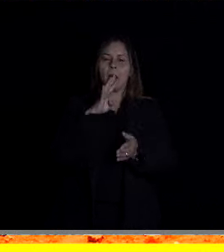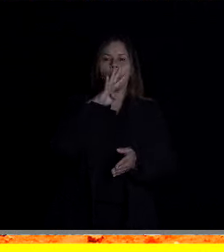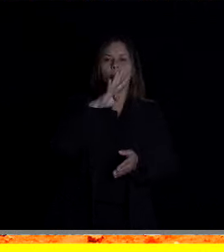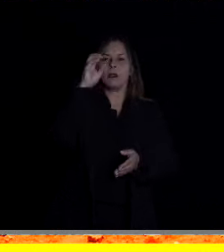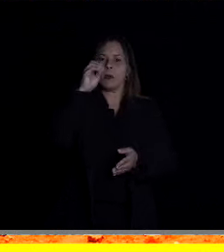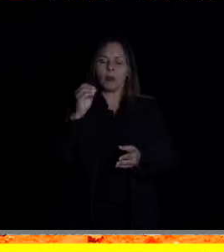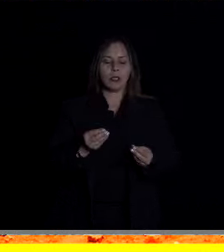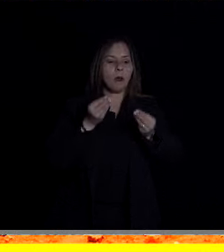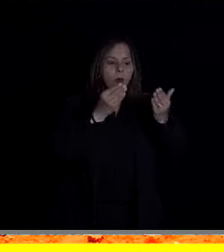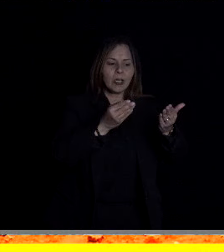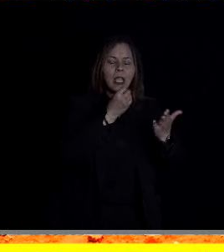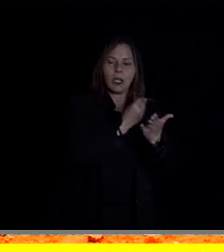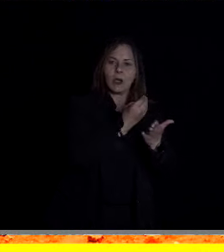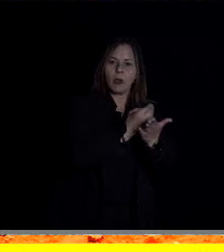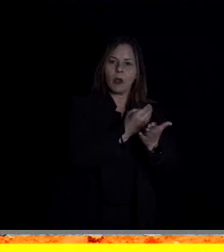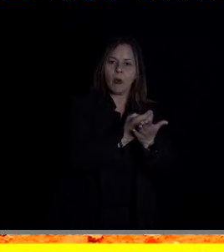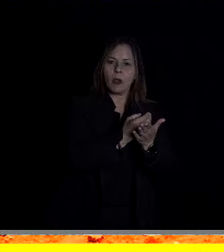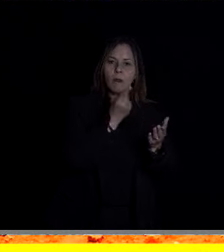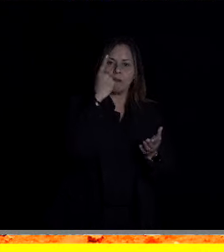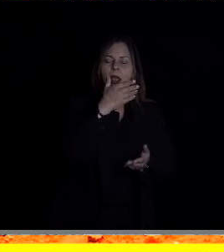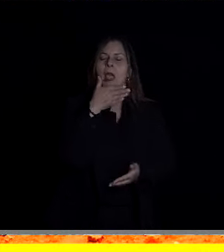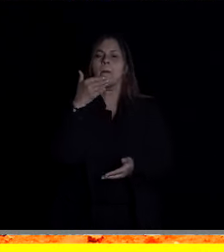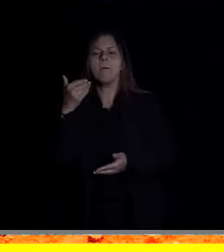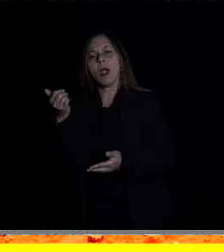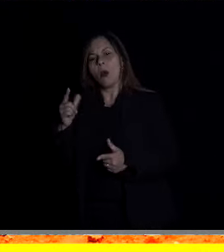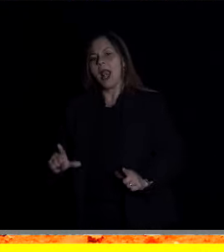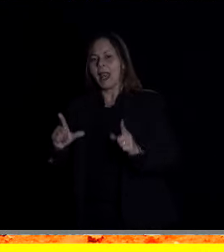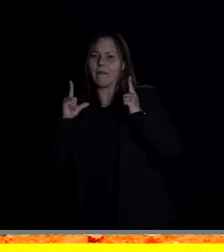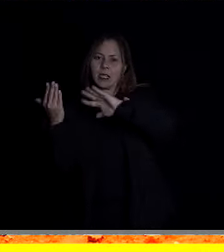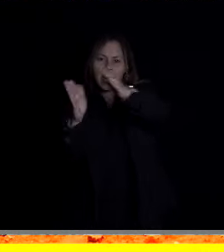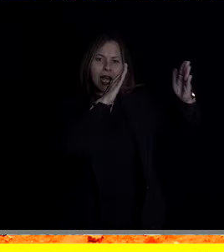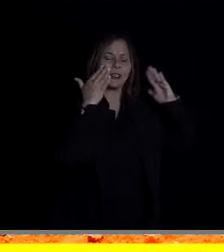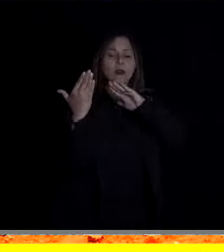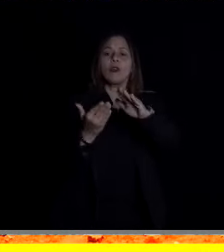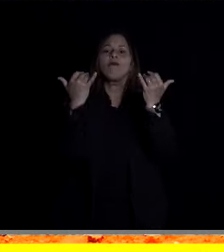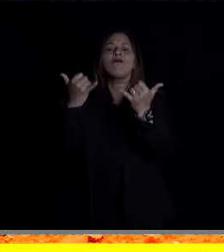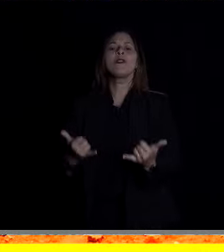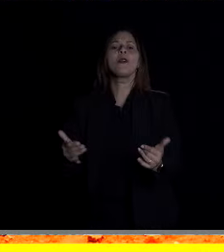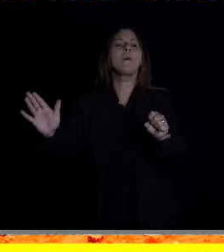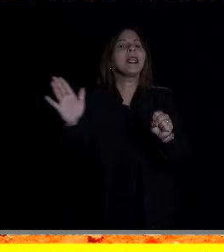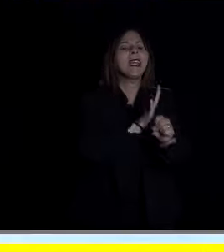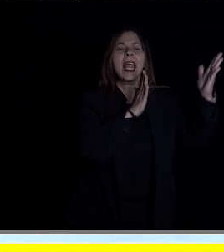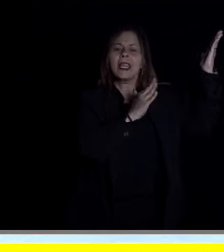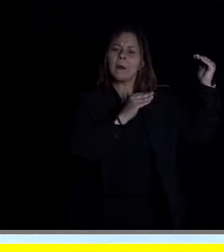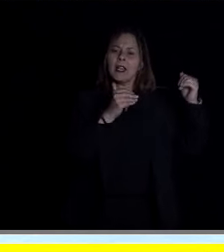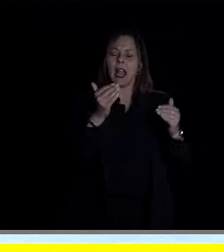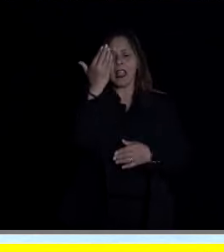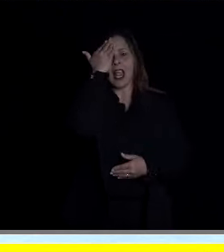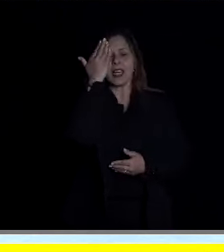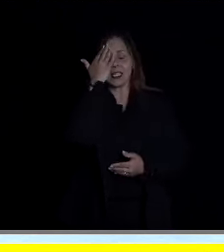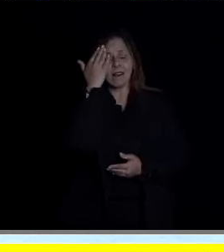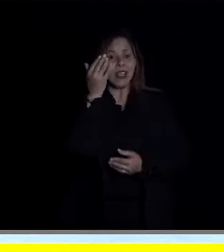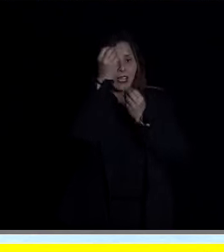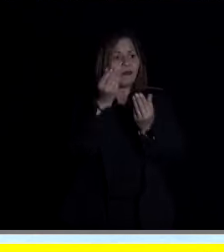4% de los fondos a los asuntos para mejorar la calidad de vida en la ciudad. Y hoy me llena de esperanza dejarles saber que